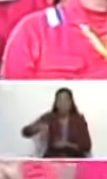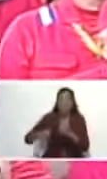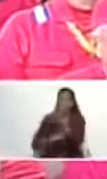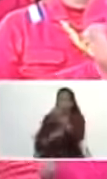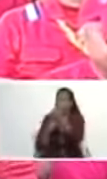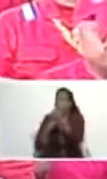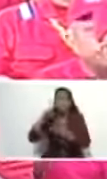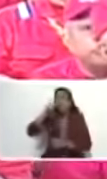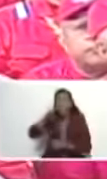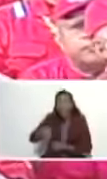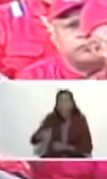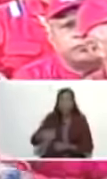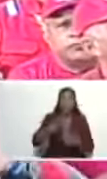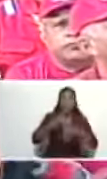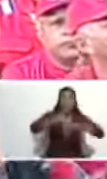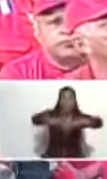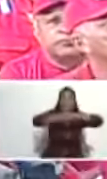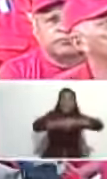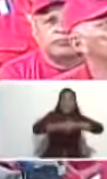Pero también el CENIAT.